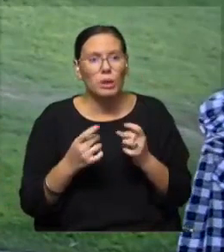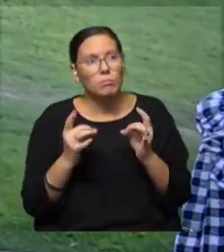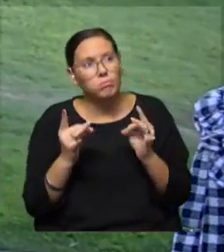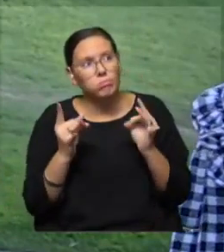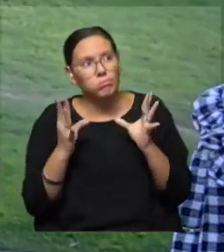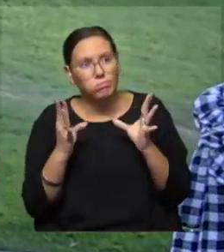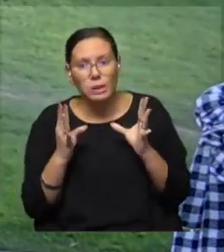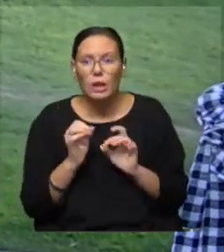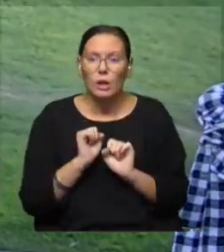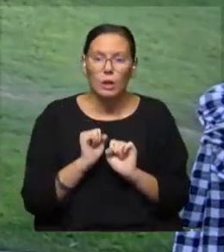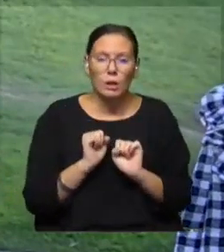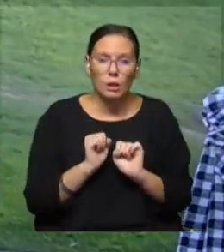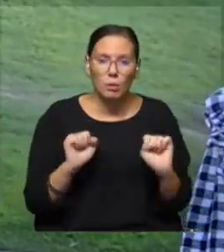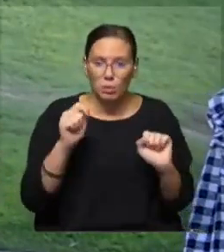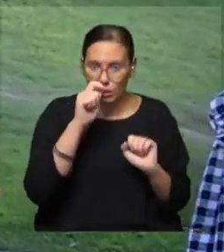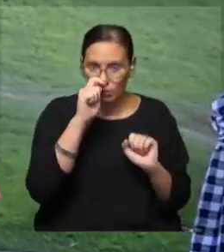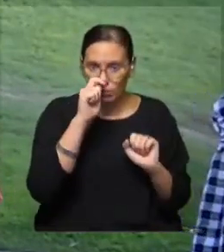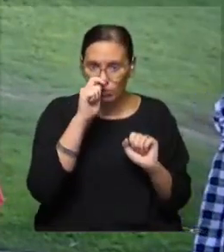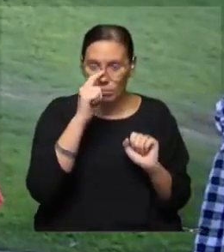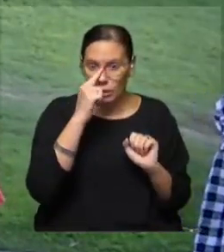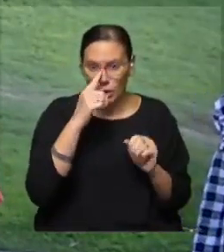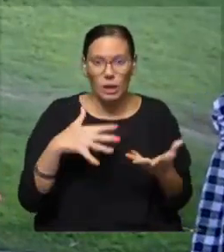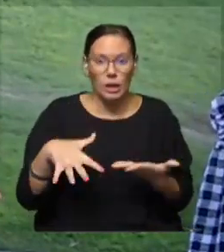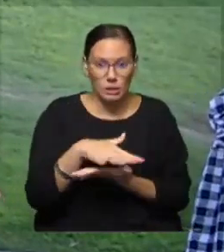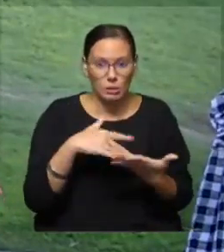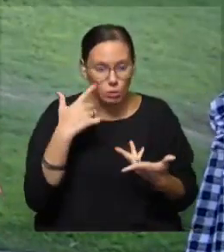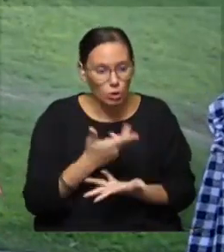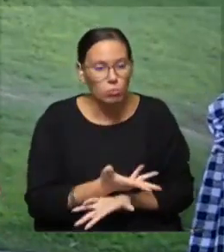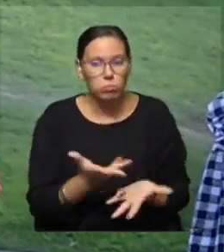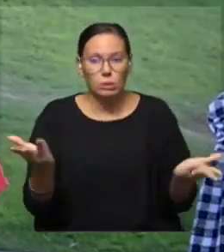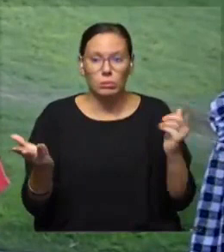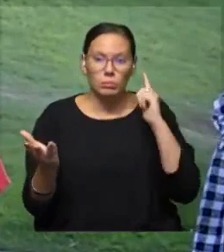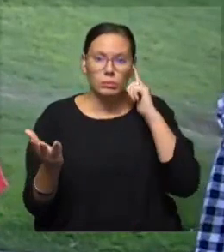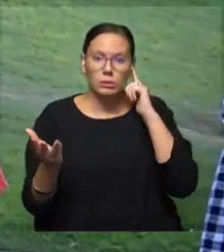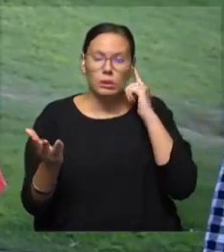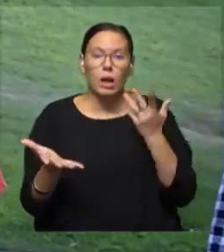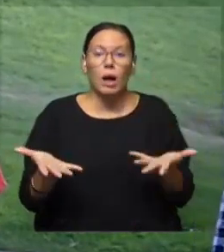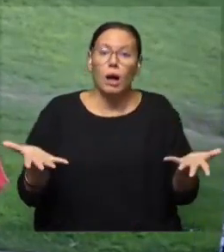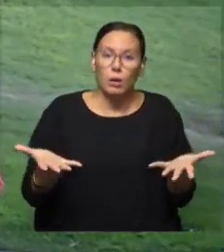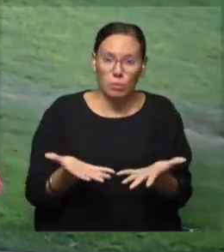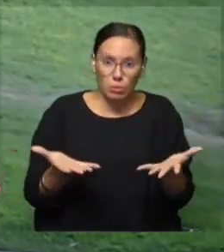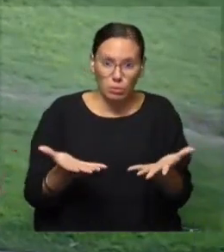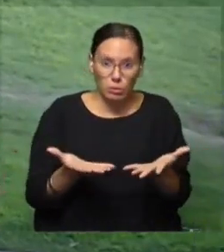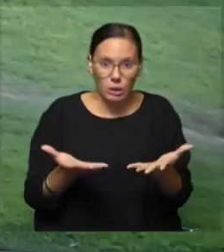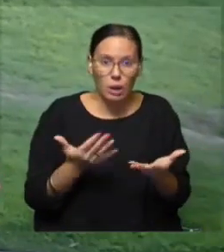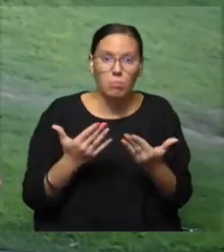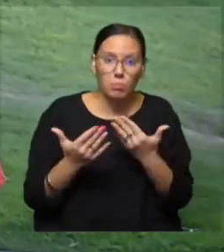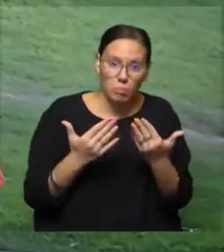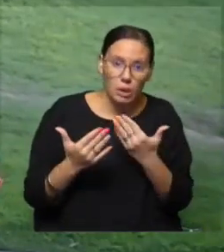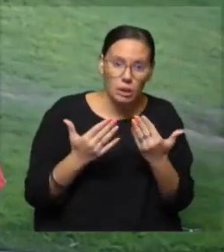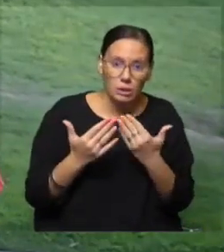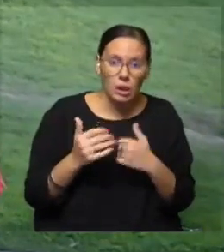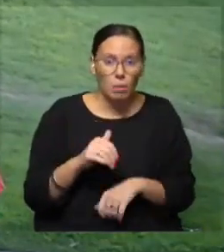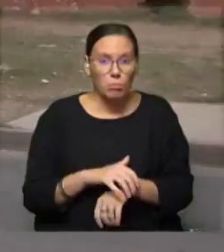manera y ponerse su realidad arriba de la mesa. Ahora, aparentemente, ha llegado un momento en